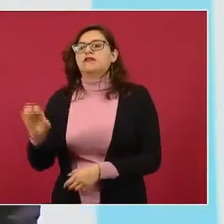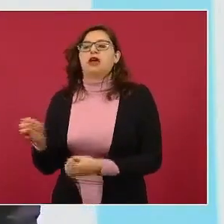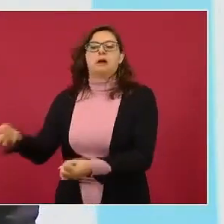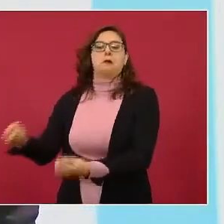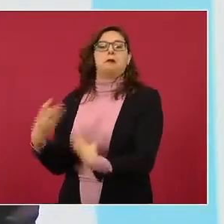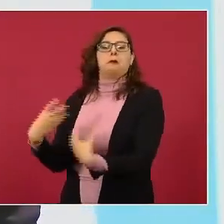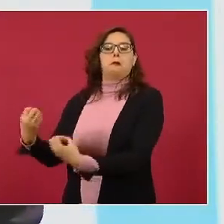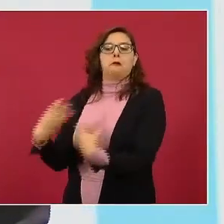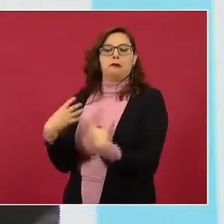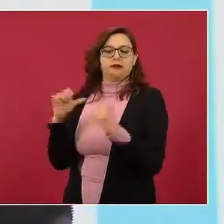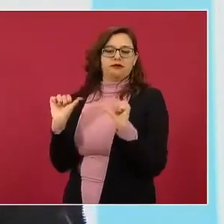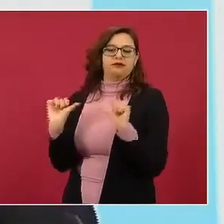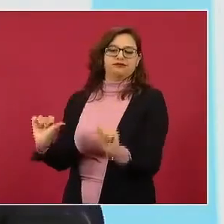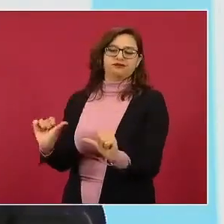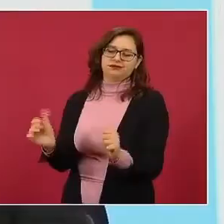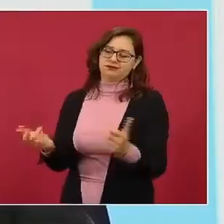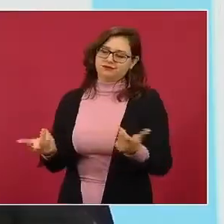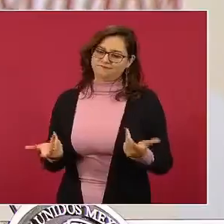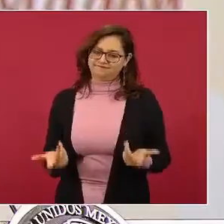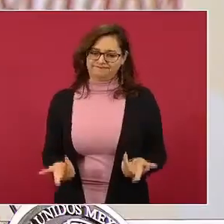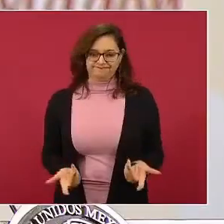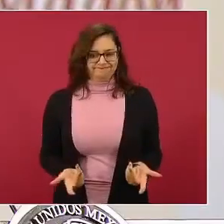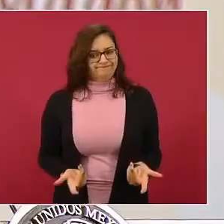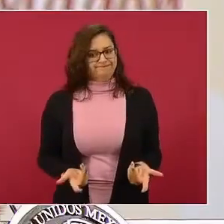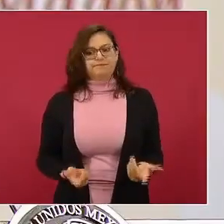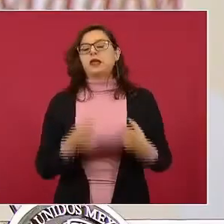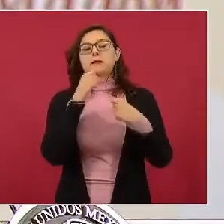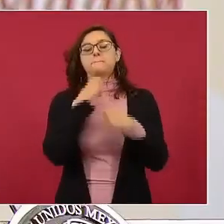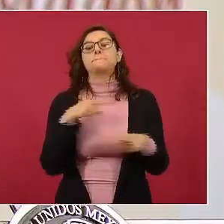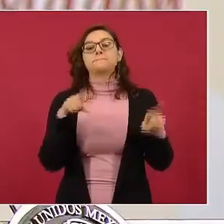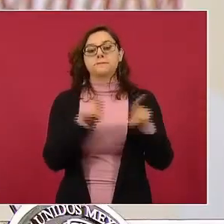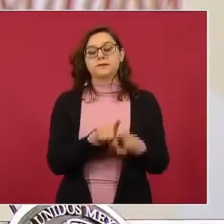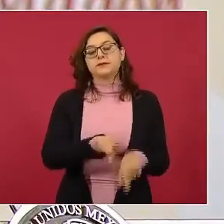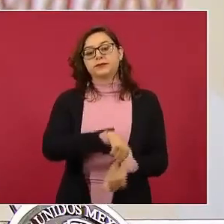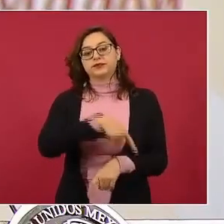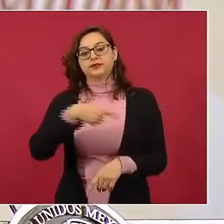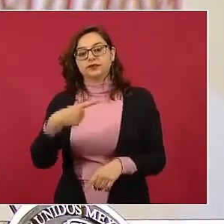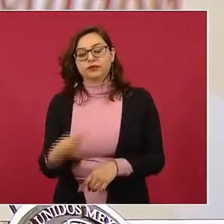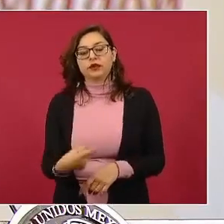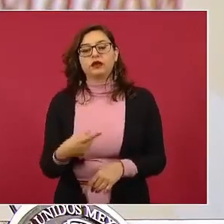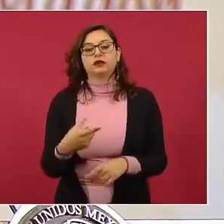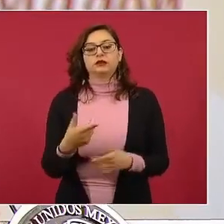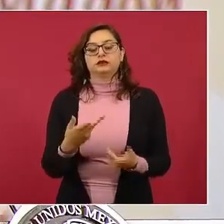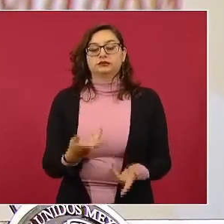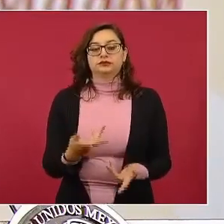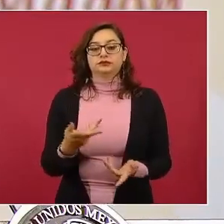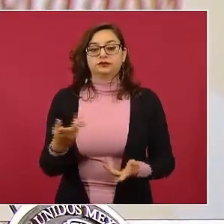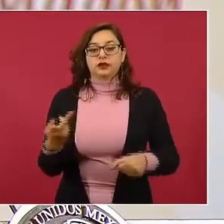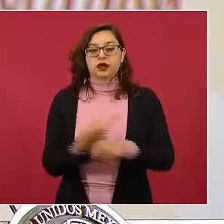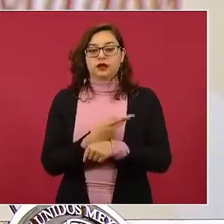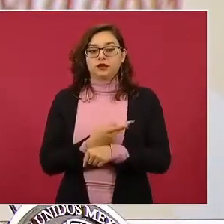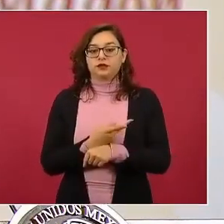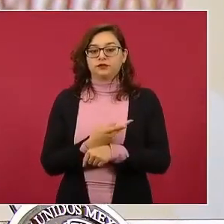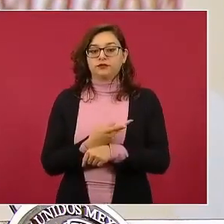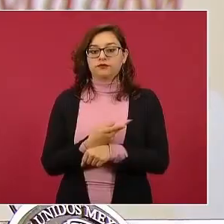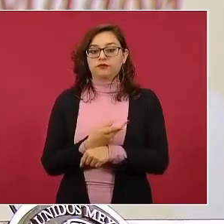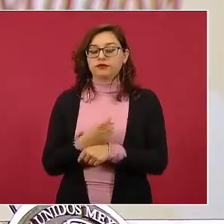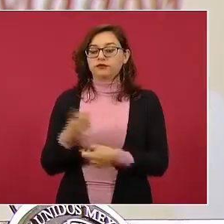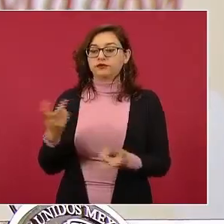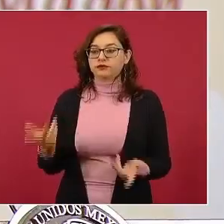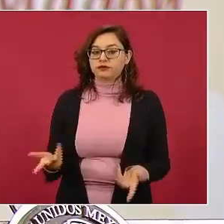que las hidráulicas que se utilizaban para otros elementos, para la demanda máxima, normalmente del día, hoy se utiliza para atender